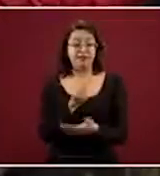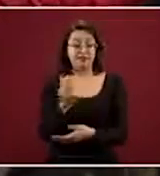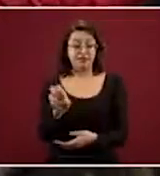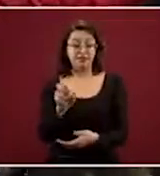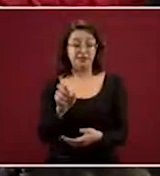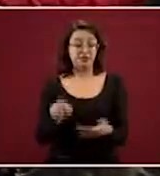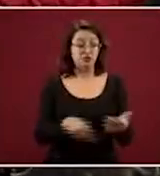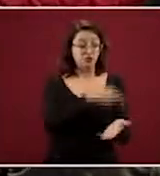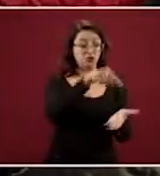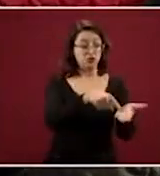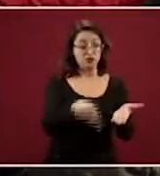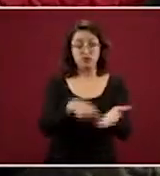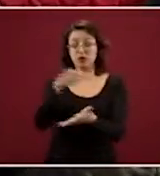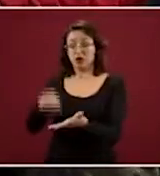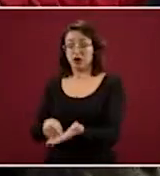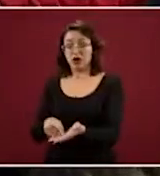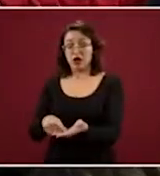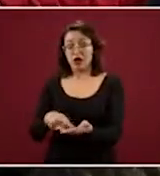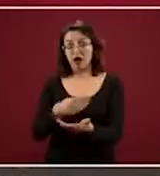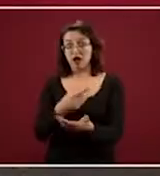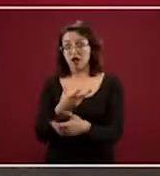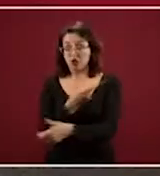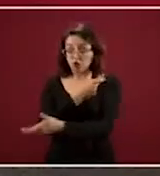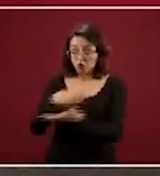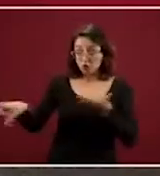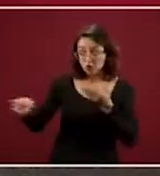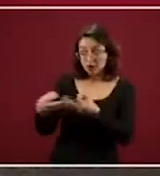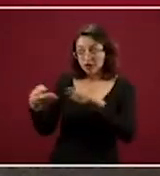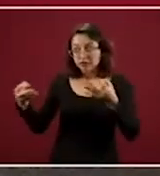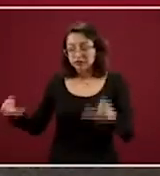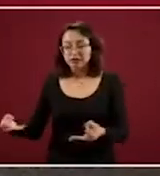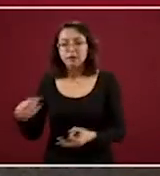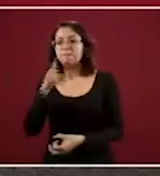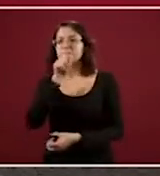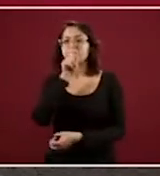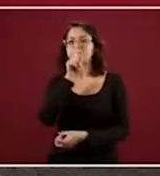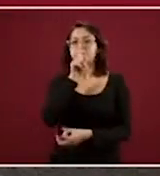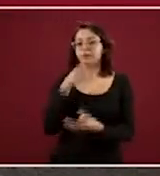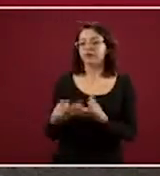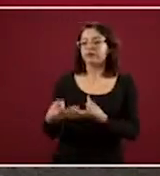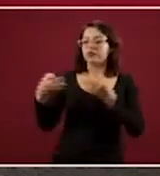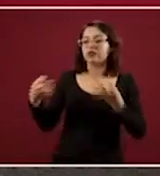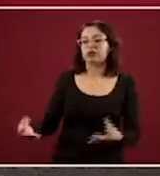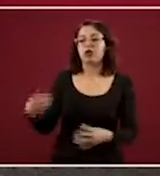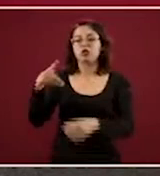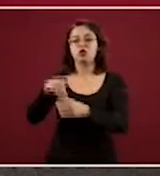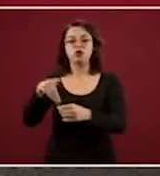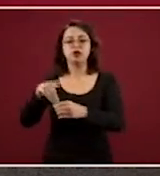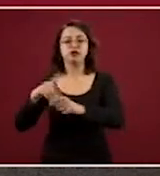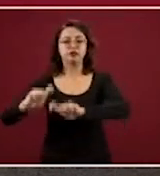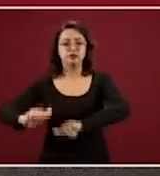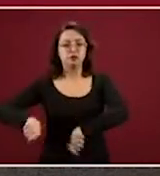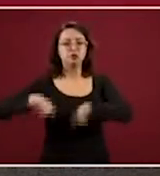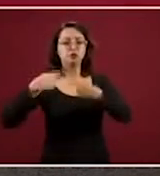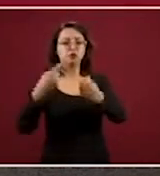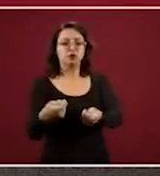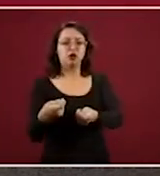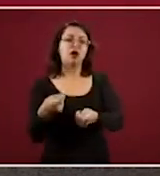donación, ya sea en terrenos que tiene el gobierno federal